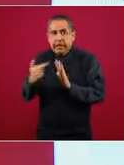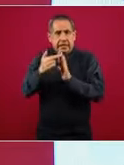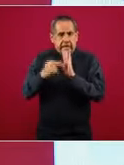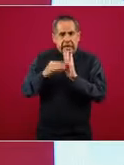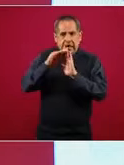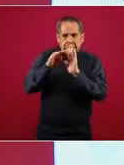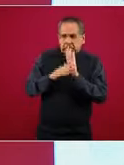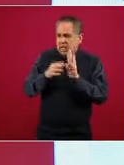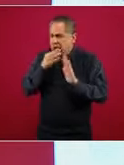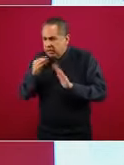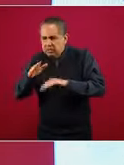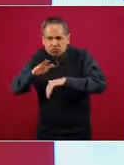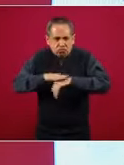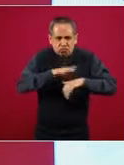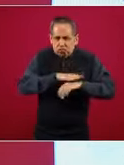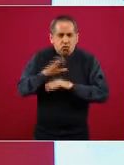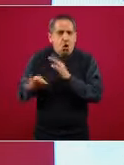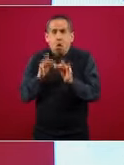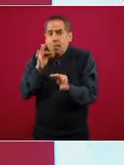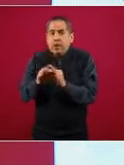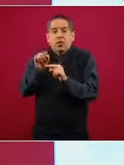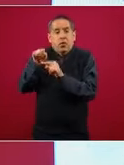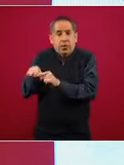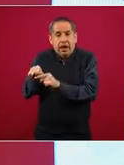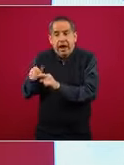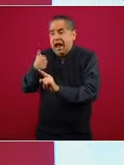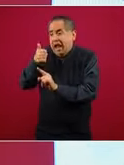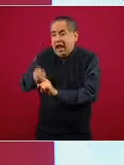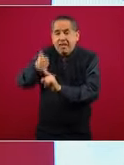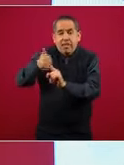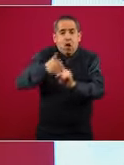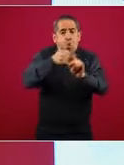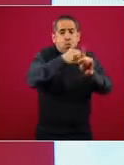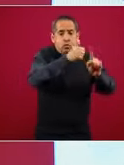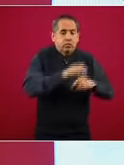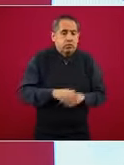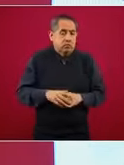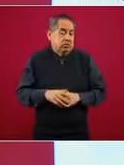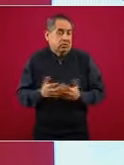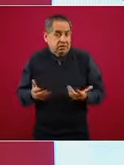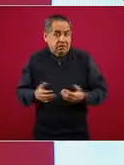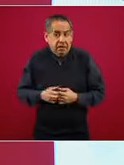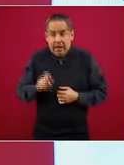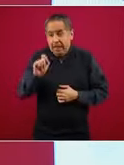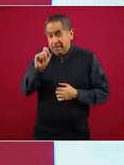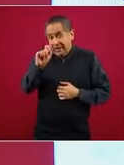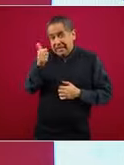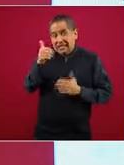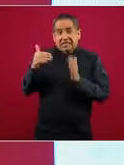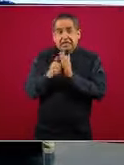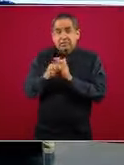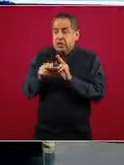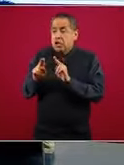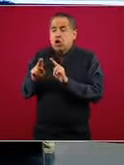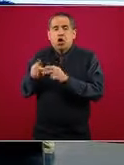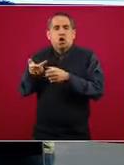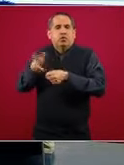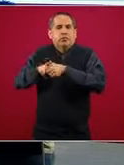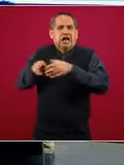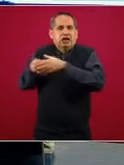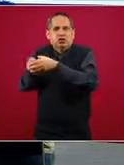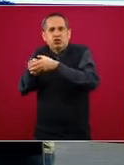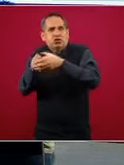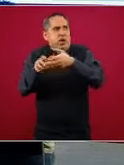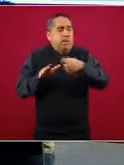de notificación de la vigilancia epidemiológica. Y ocurre en 26,000 unidades de salud, mayormente